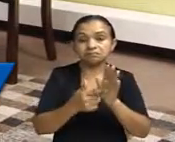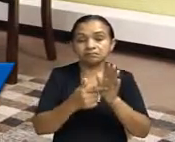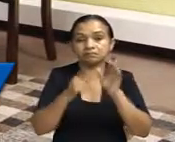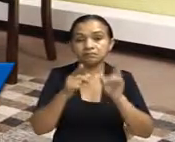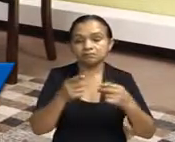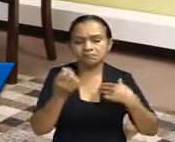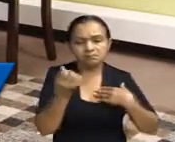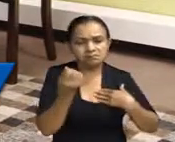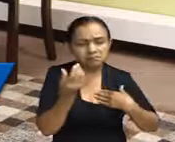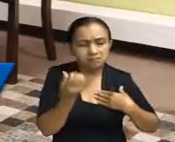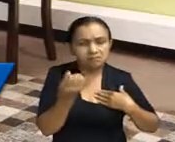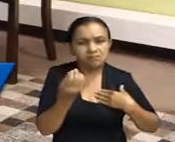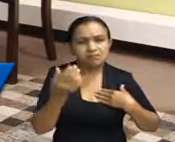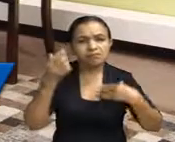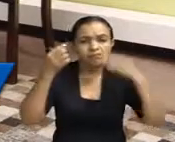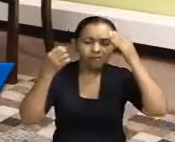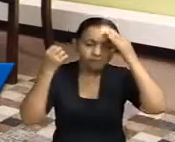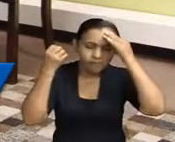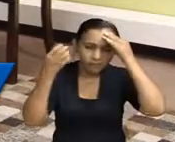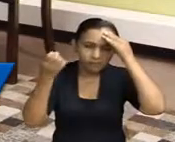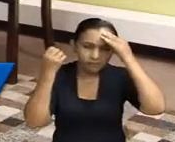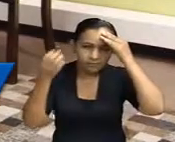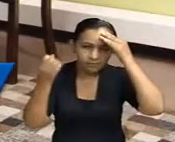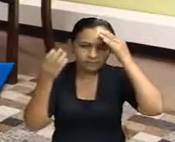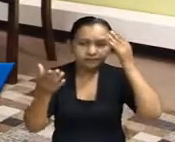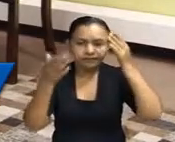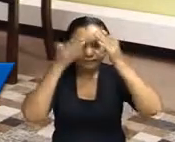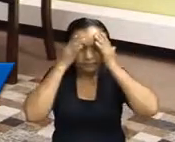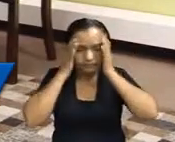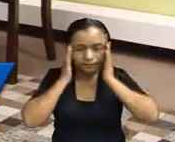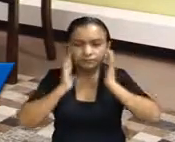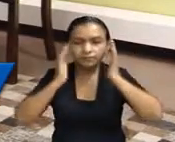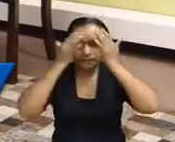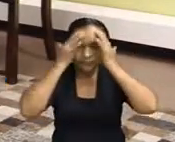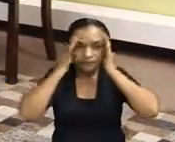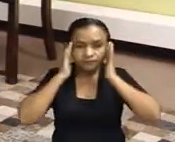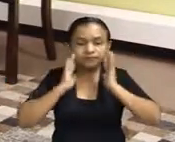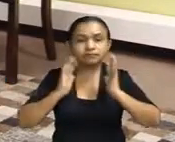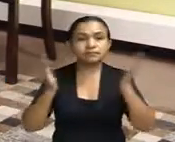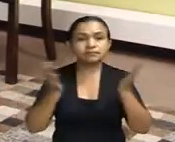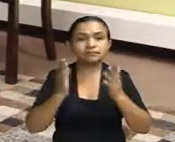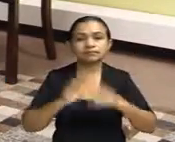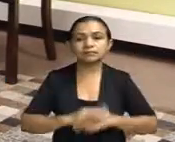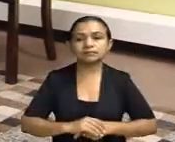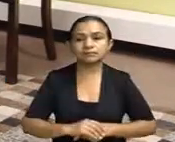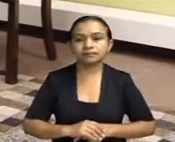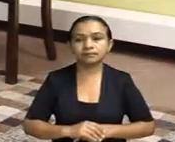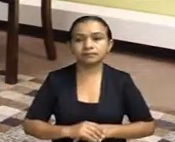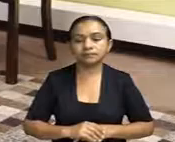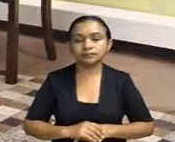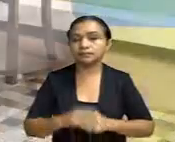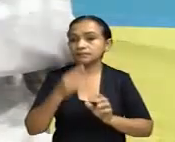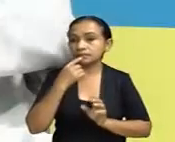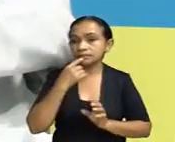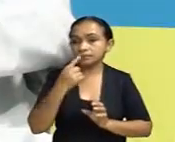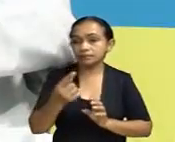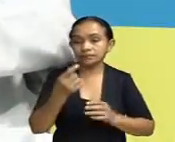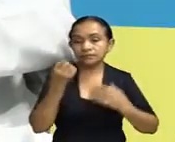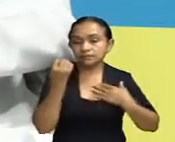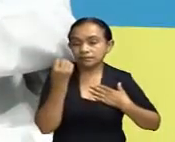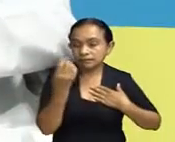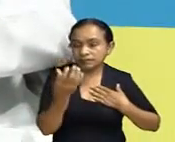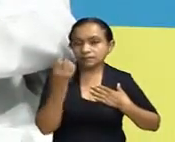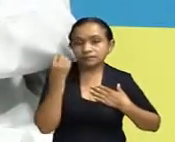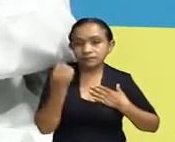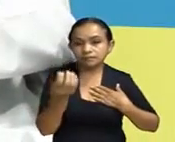les duele el pecho, pero sí les duele la cabeza o sudan. Sí, es que digamos el dolor